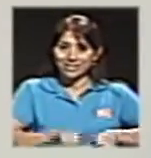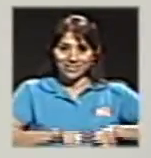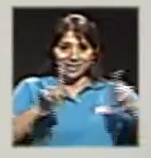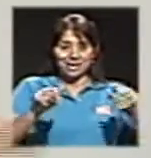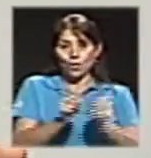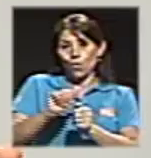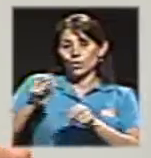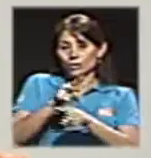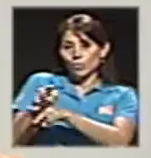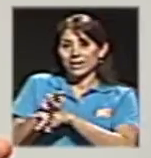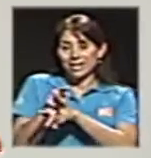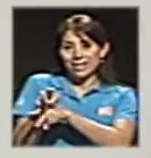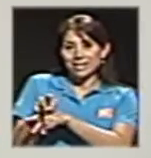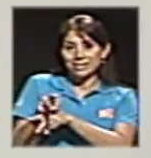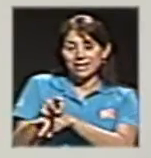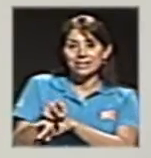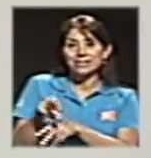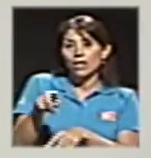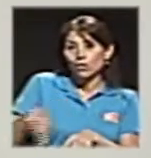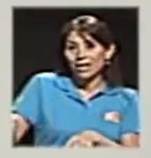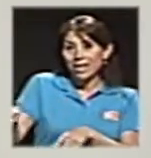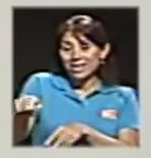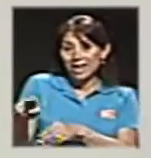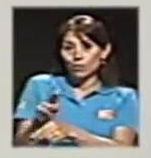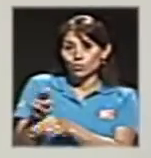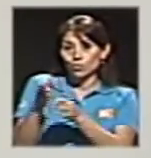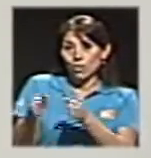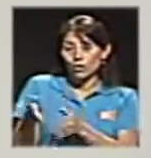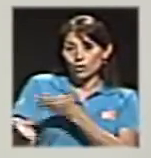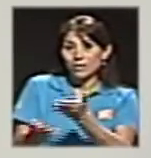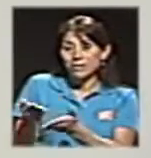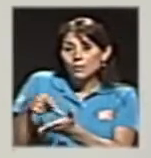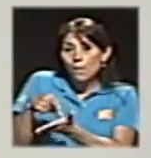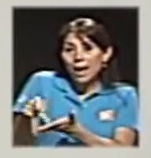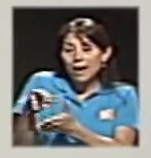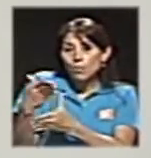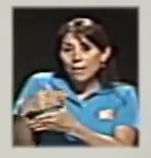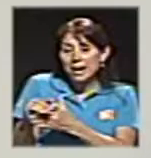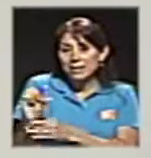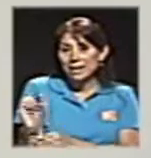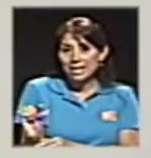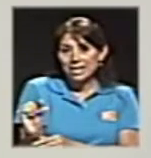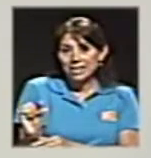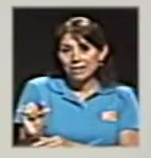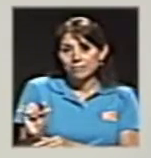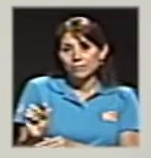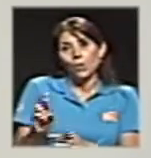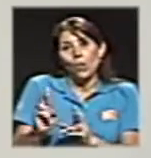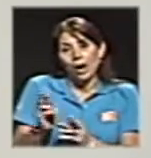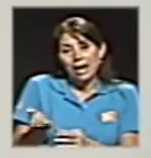donde el usuario de esos servicios paga una parte pequeñita, ojalá